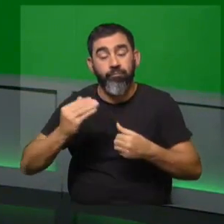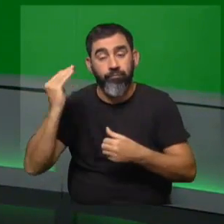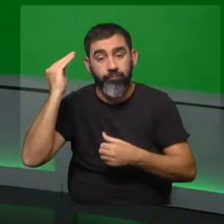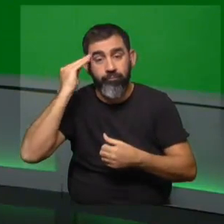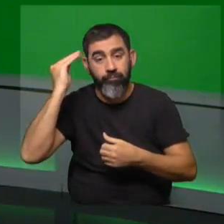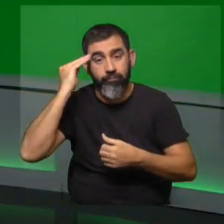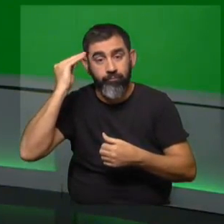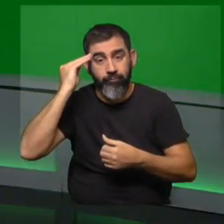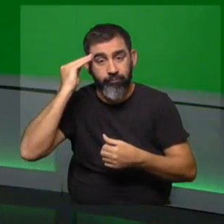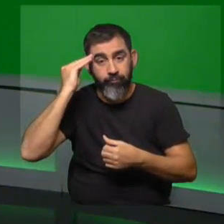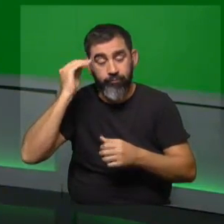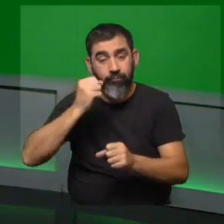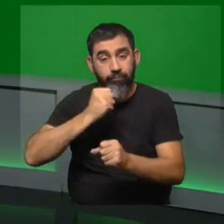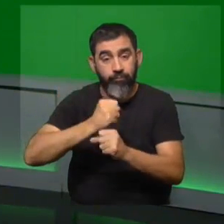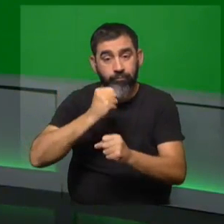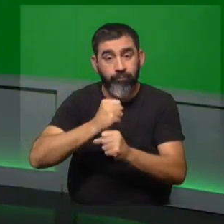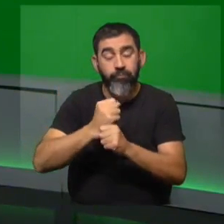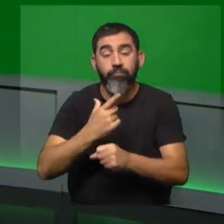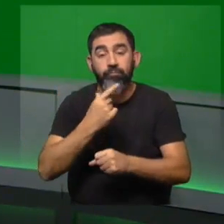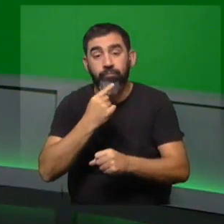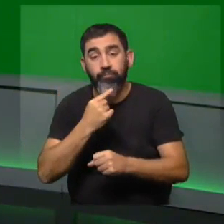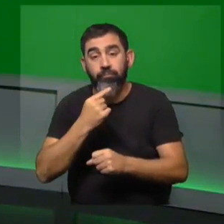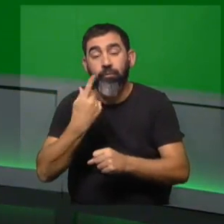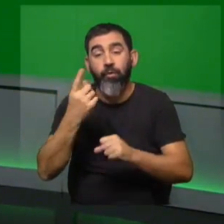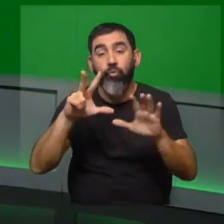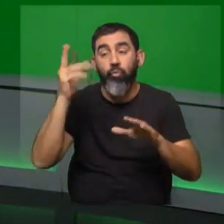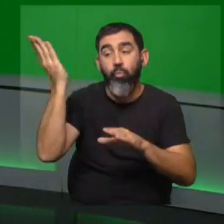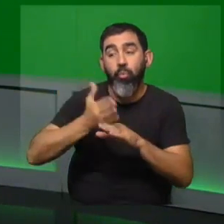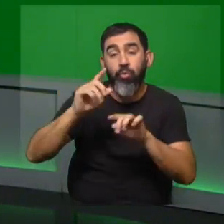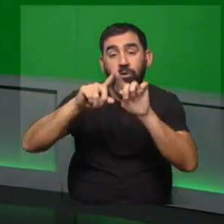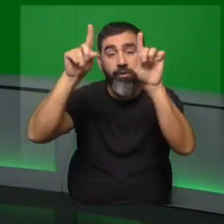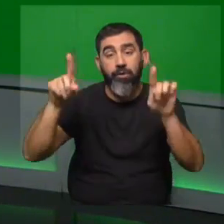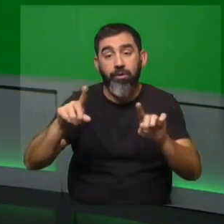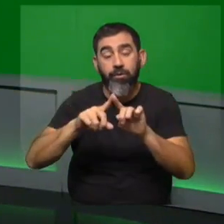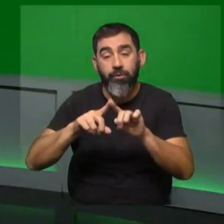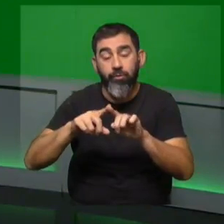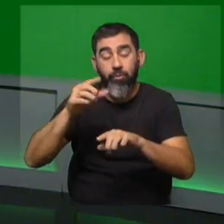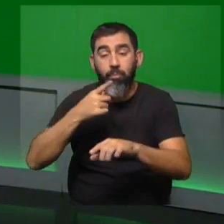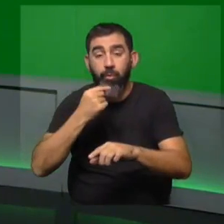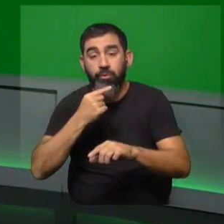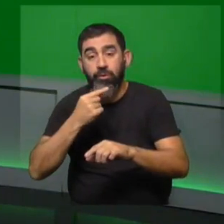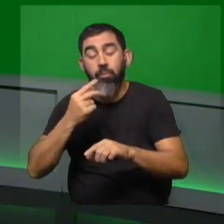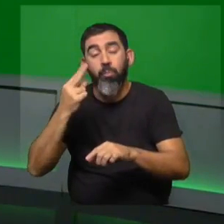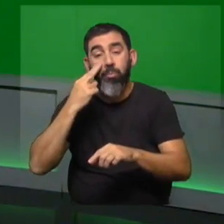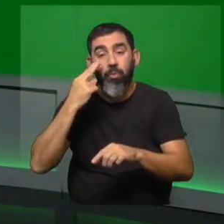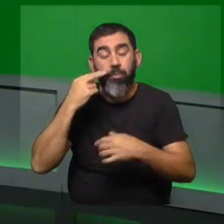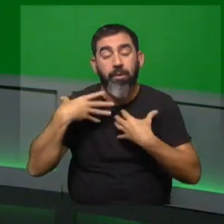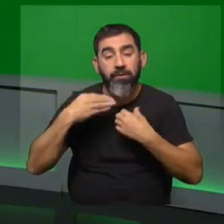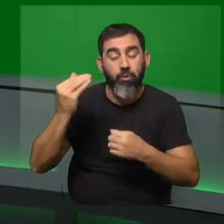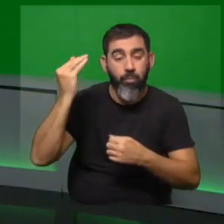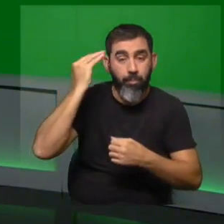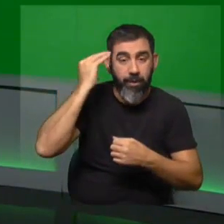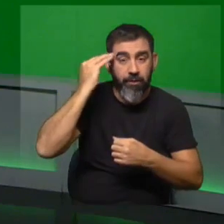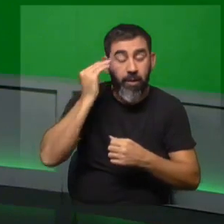atención en salud mental de los trabajadores policiales el 18% de la certificaciones en este rubro se debe a problemas de Salud Mental